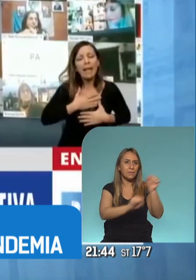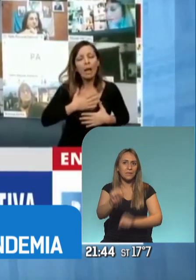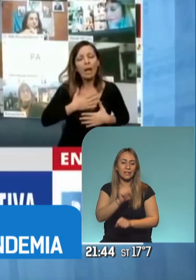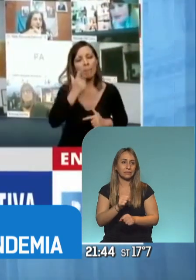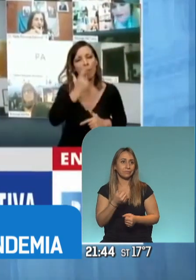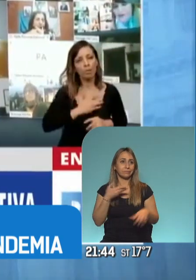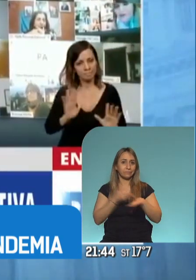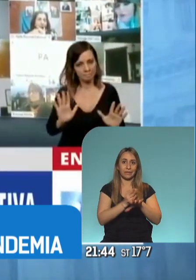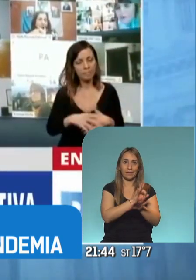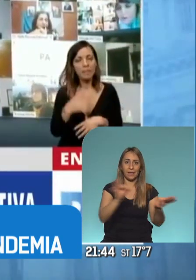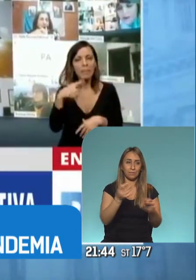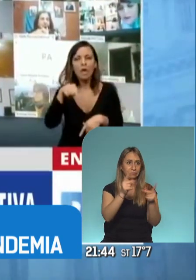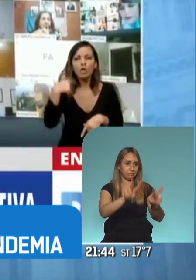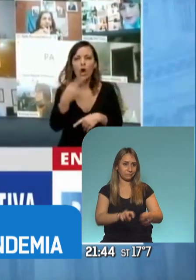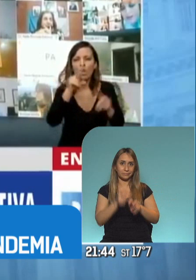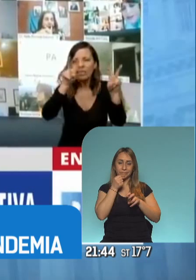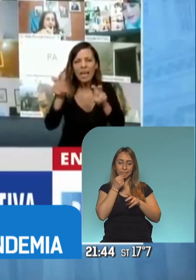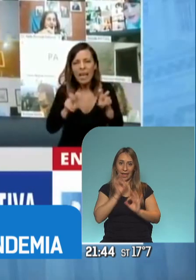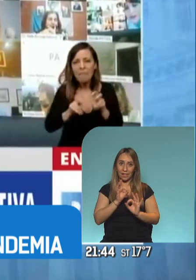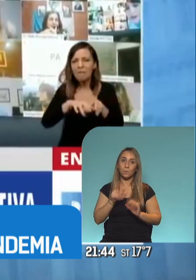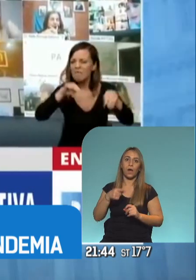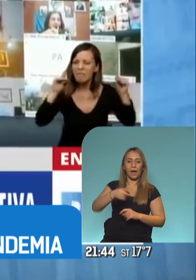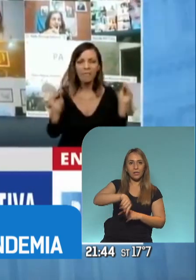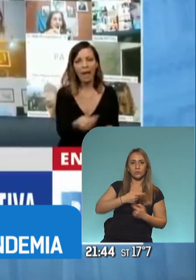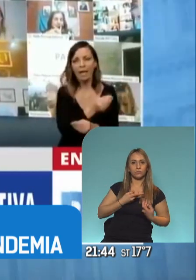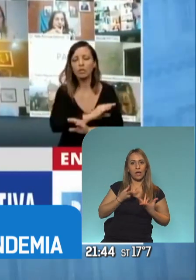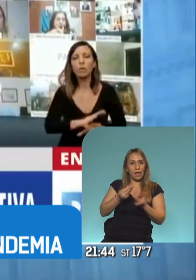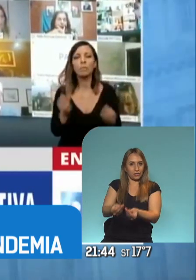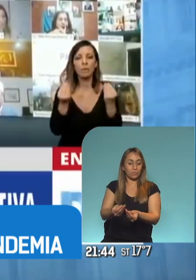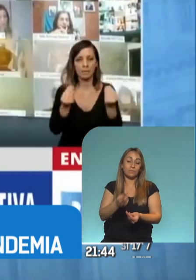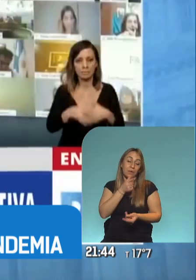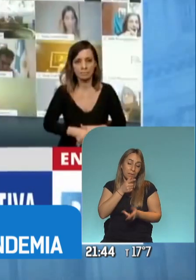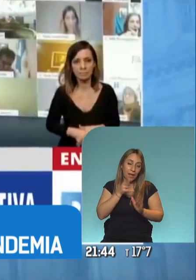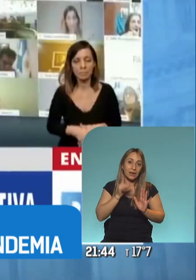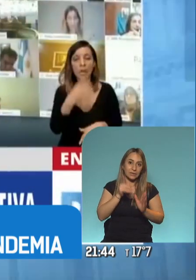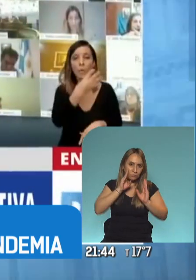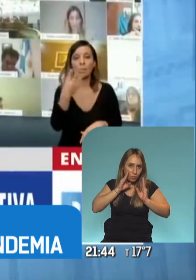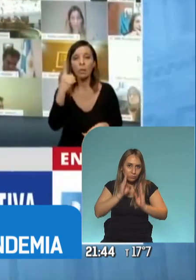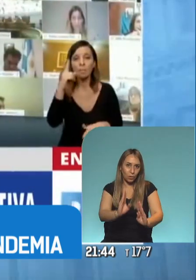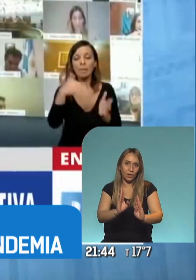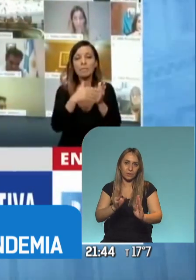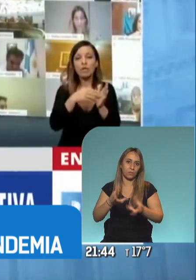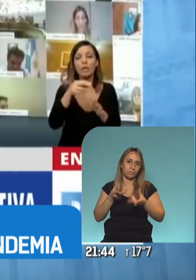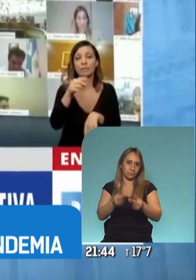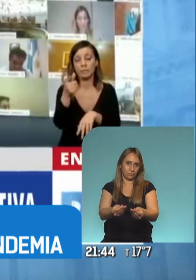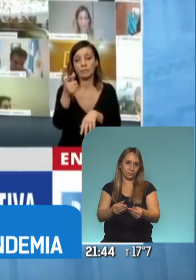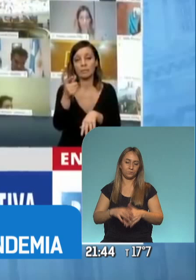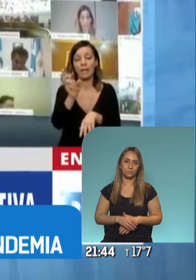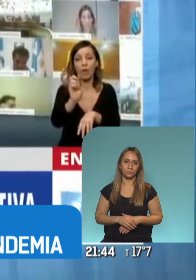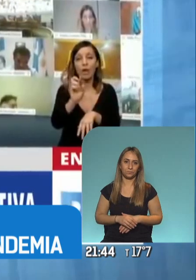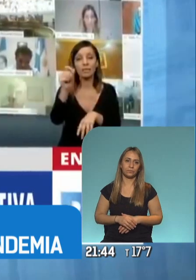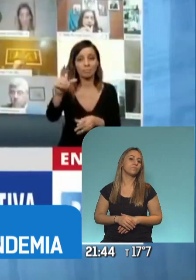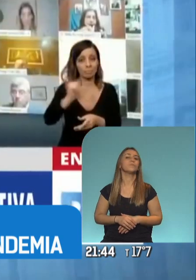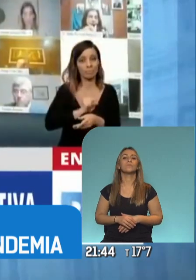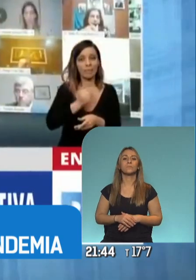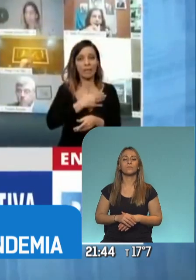una gran carga solidaria en realidad, ¿no?, que me parece que es el centro del proyecto. Nuestra